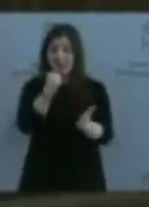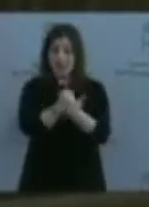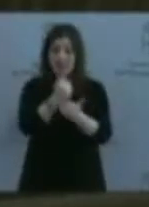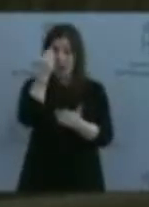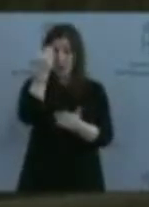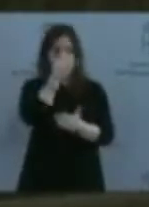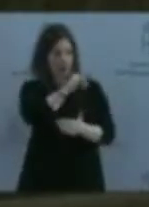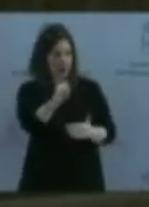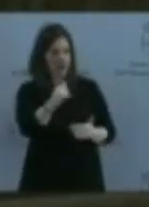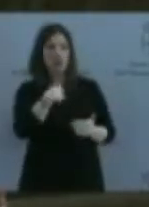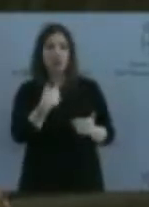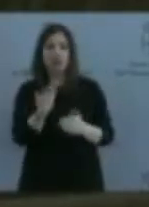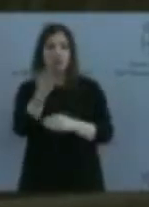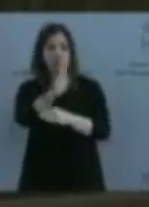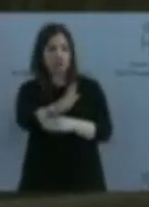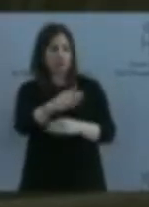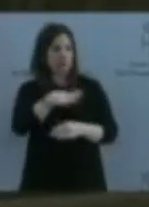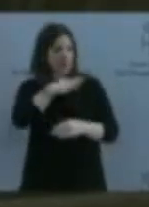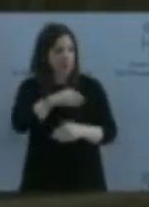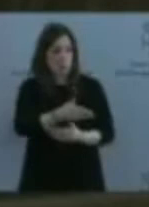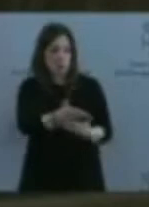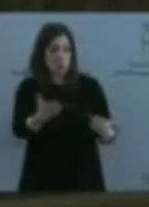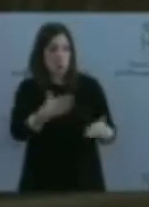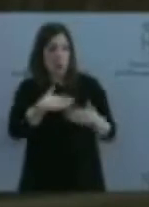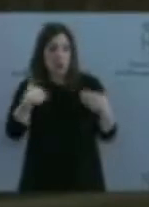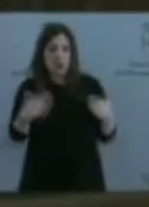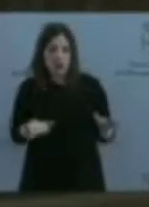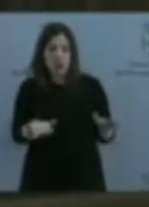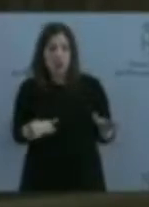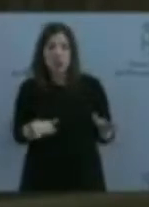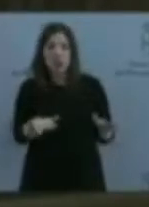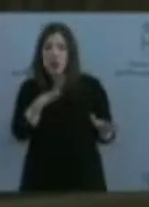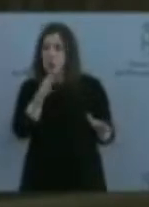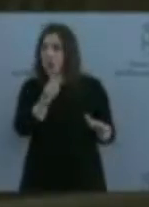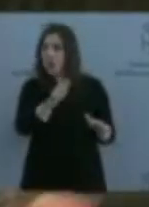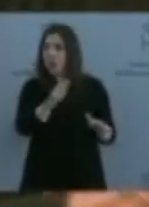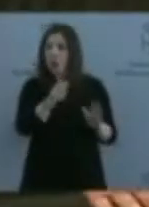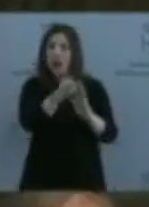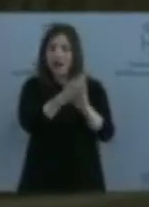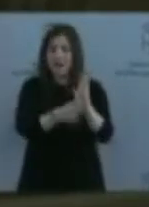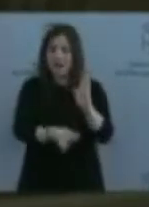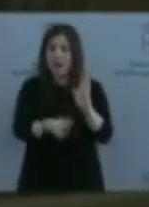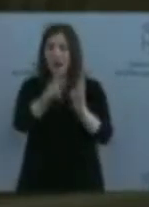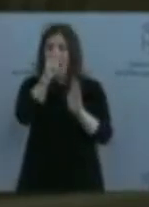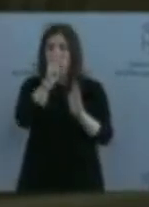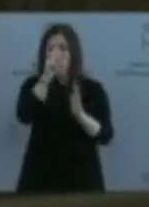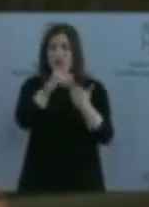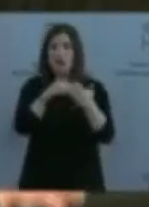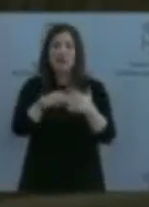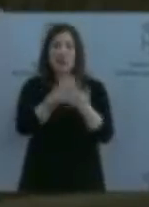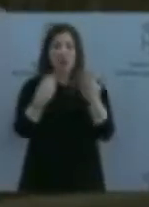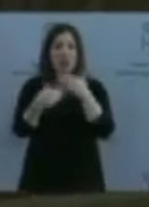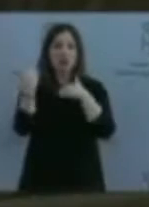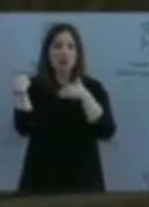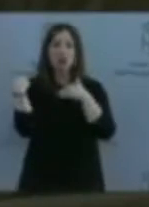quisieran y a disposición de todo el mundo, porque es una lista registral del 2018. Si el registro no es, yo